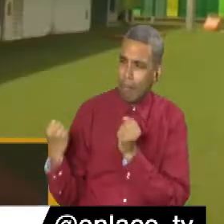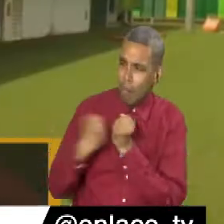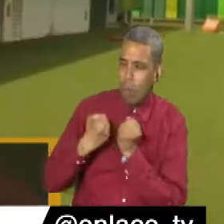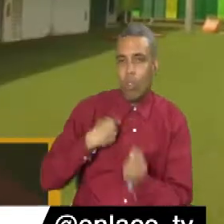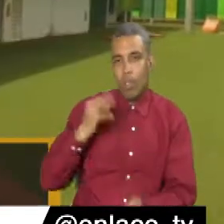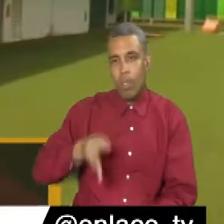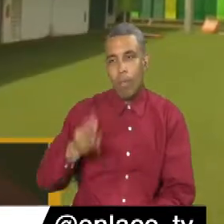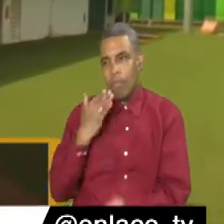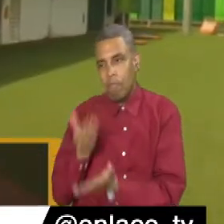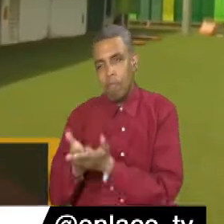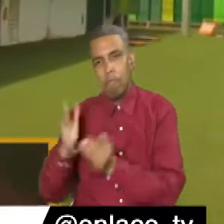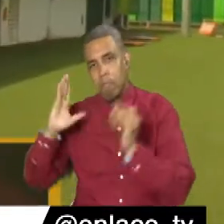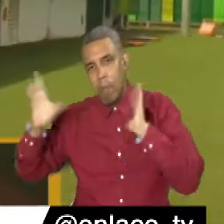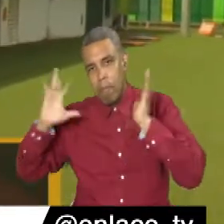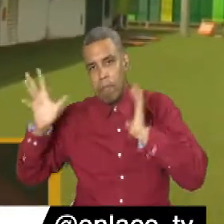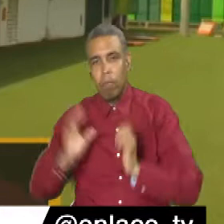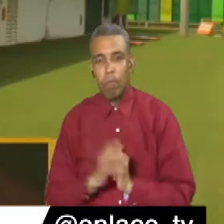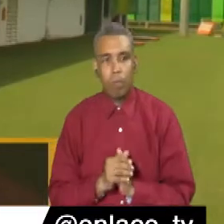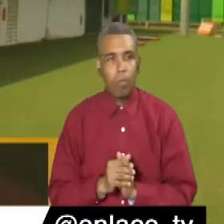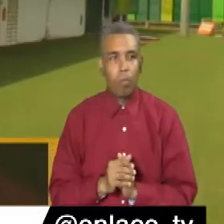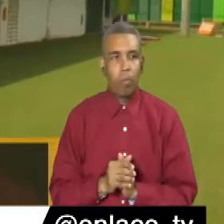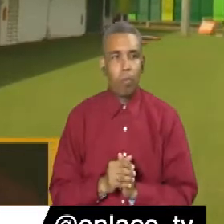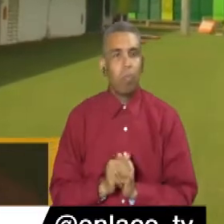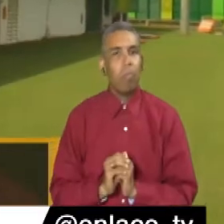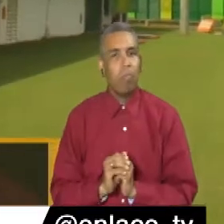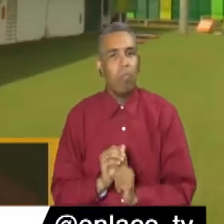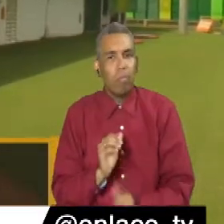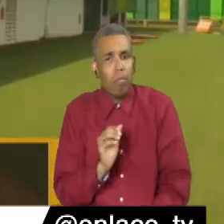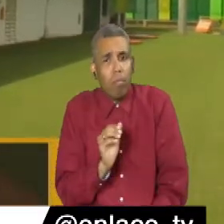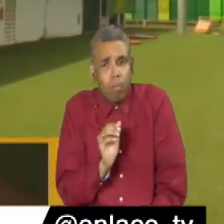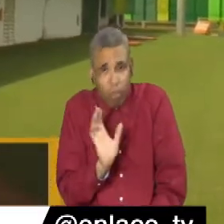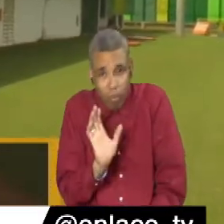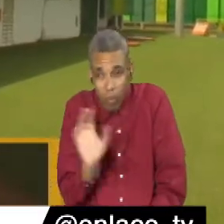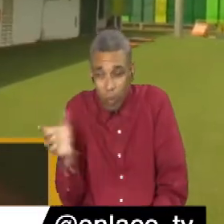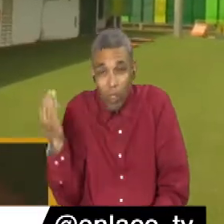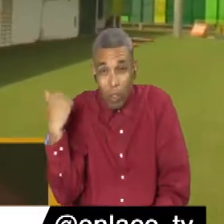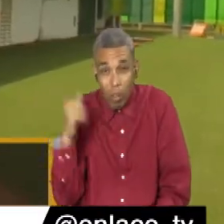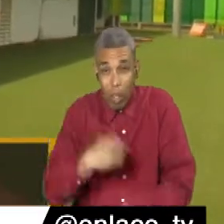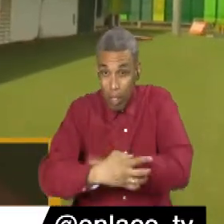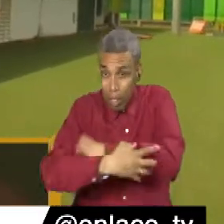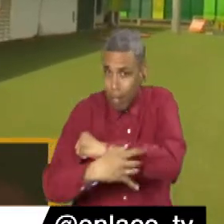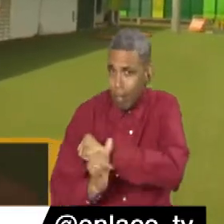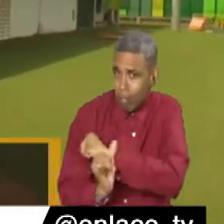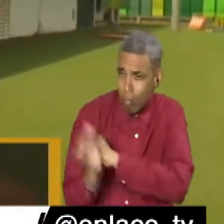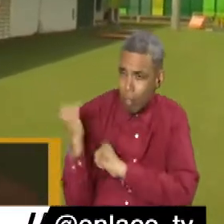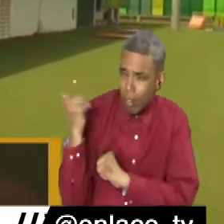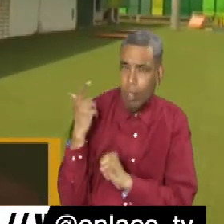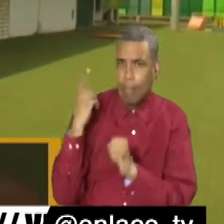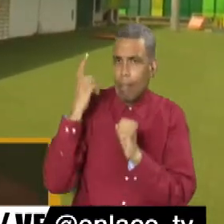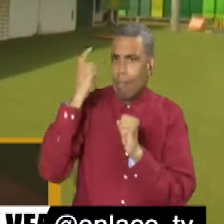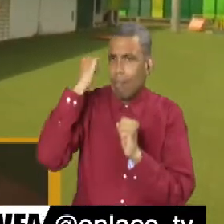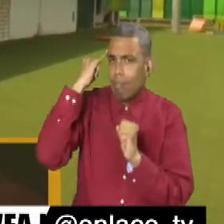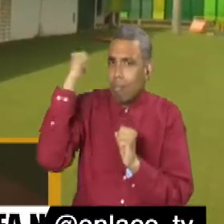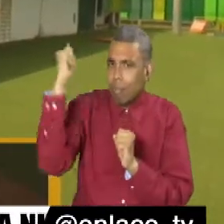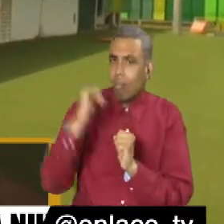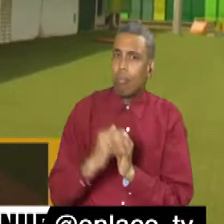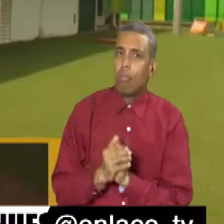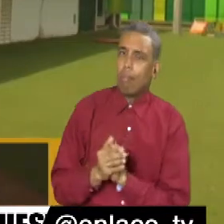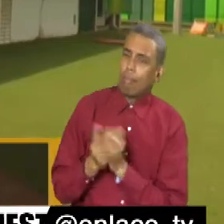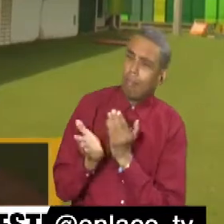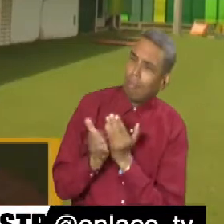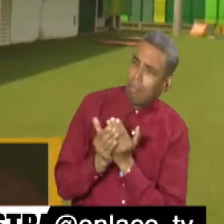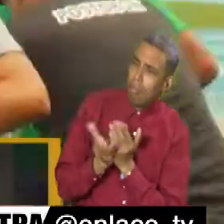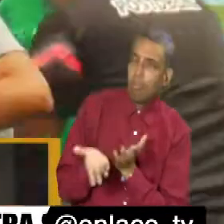INDERBA se vino planeando hace un tiempo y lo que Juliao nos viene programando en la cabeza para que ese poco de